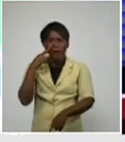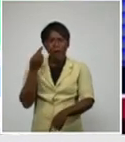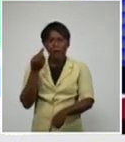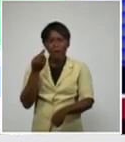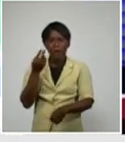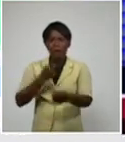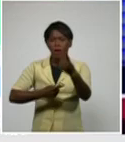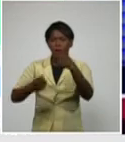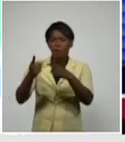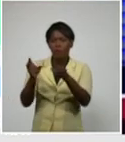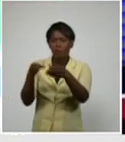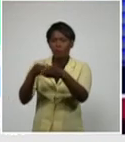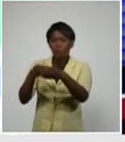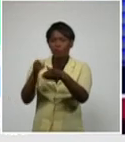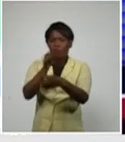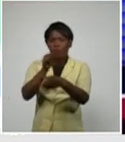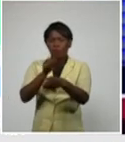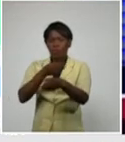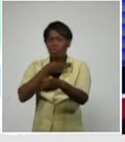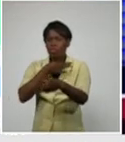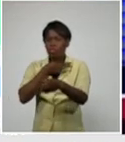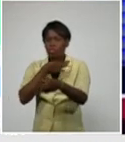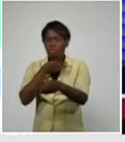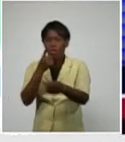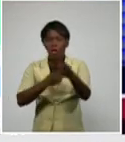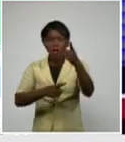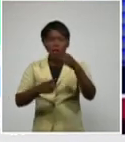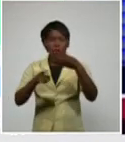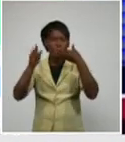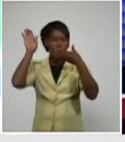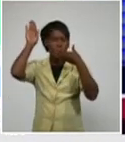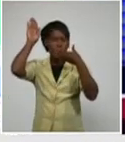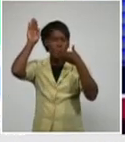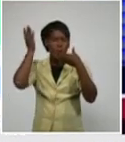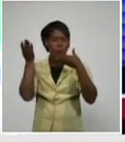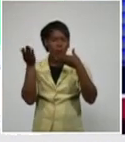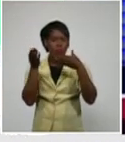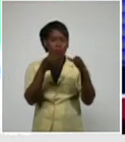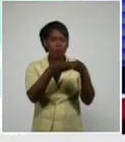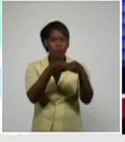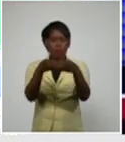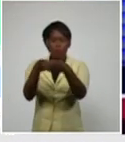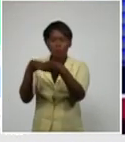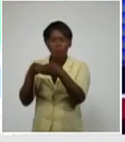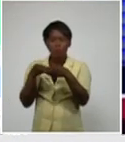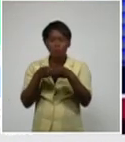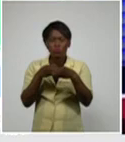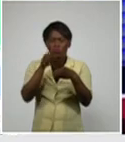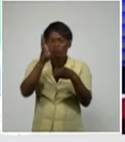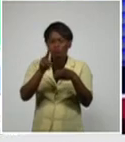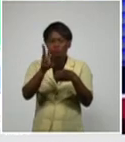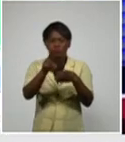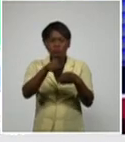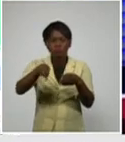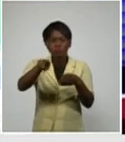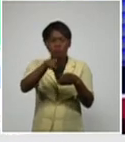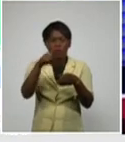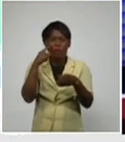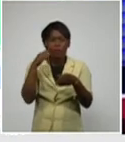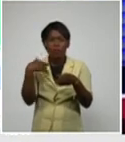pobre, sobre la población indígena. Estuvimos al tanto en determinados momentos de la afectación que